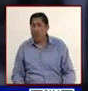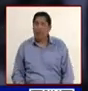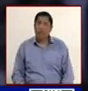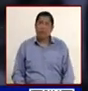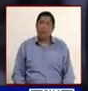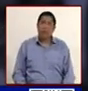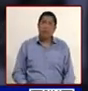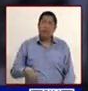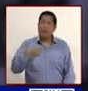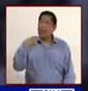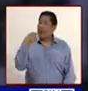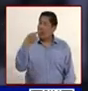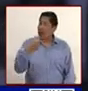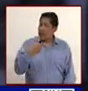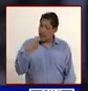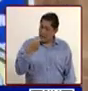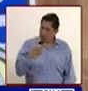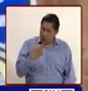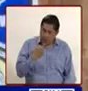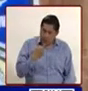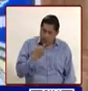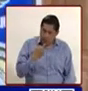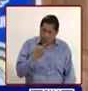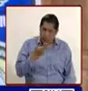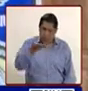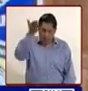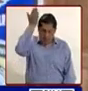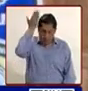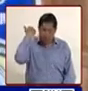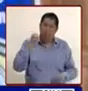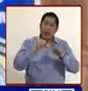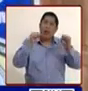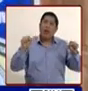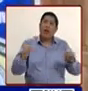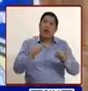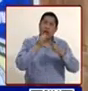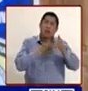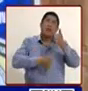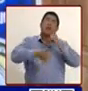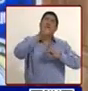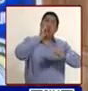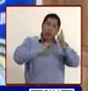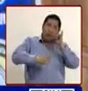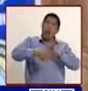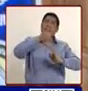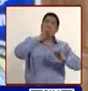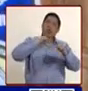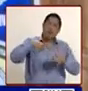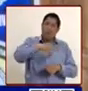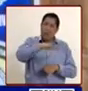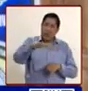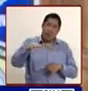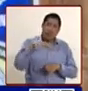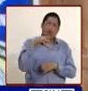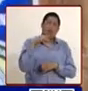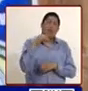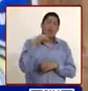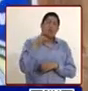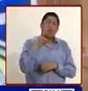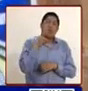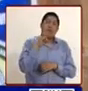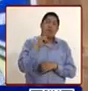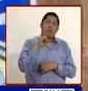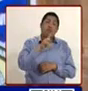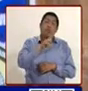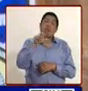Ha mencionado preliminarmente de que desde el día sábado estaba consumiendo bebidas alcohólicas en la zona de Villa Victoria porque era